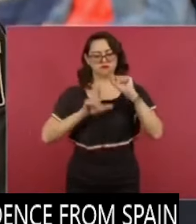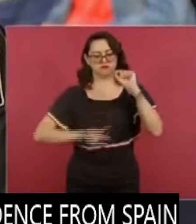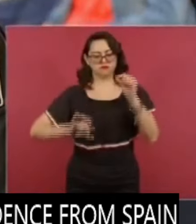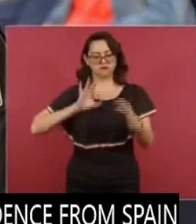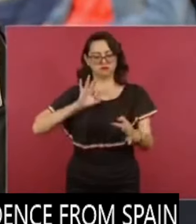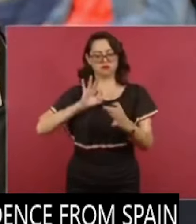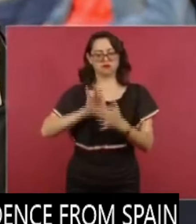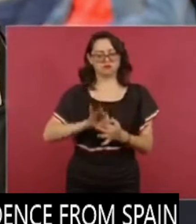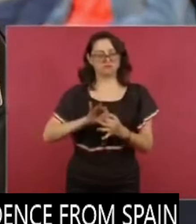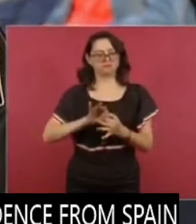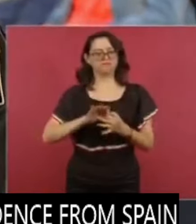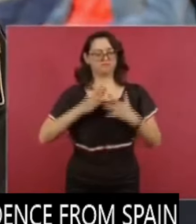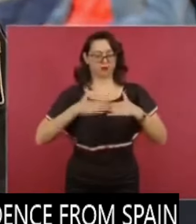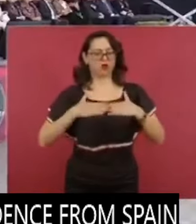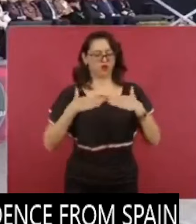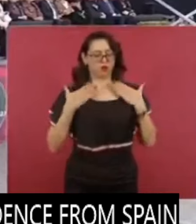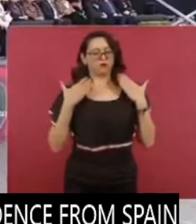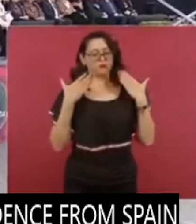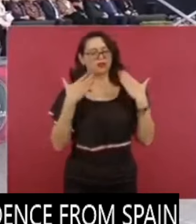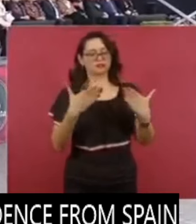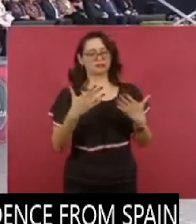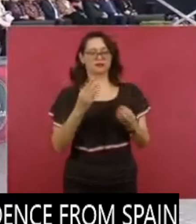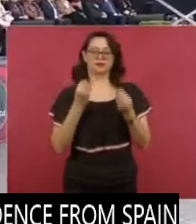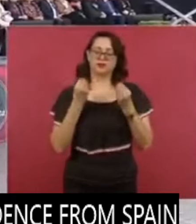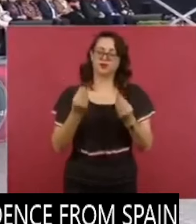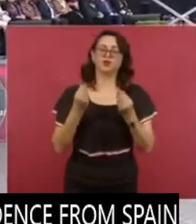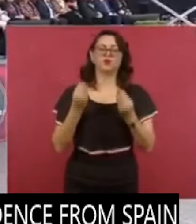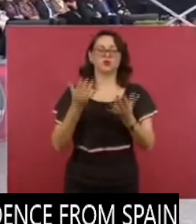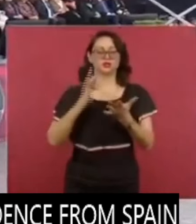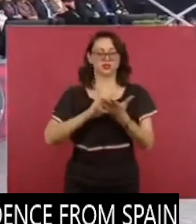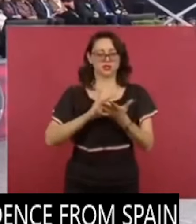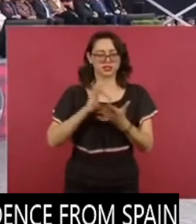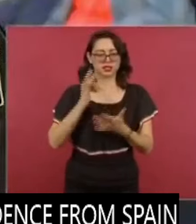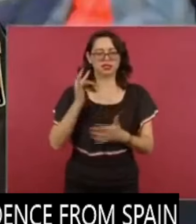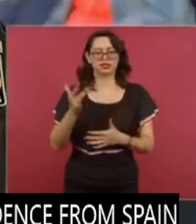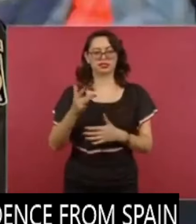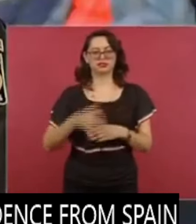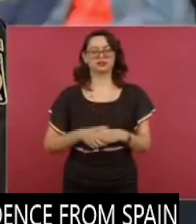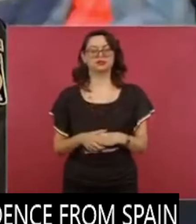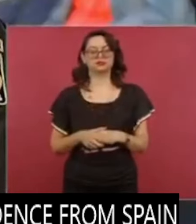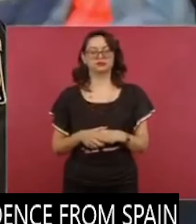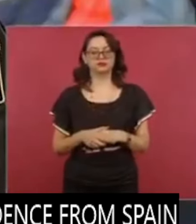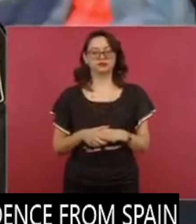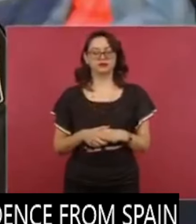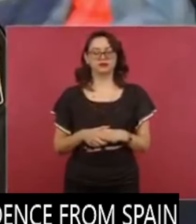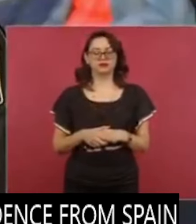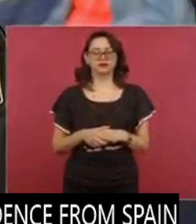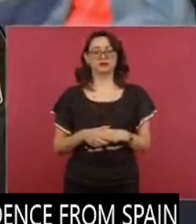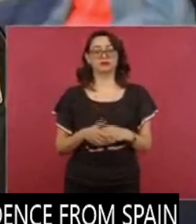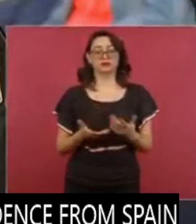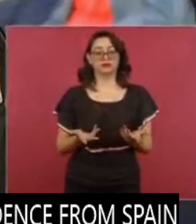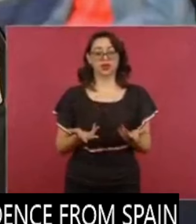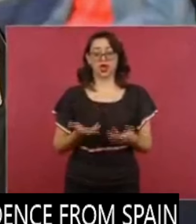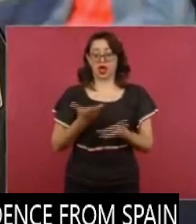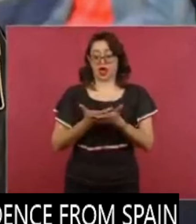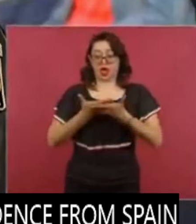la confianza que ha depositado en las Fuerzas Armadas y en la Guardia Nacional, para que nos permita,